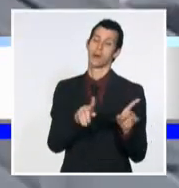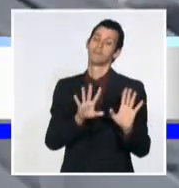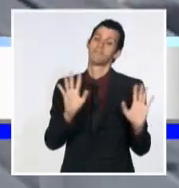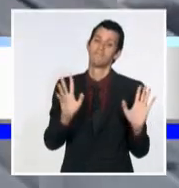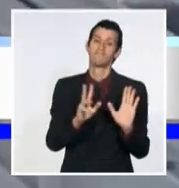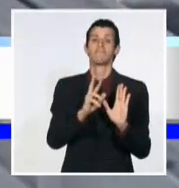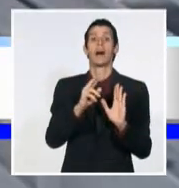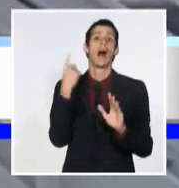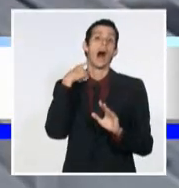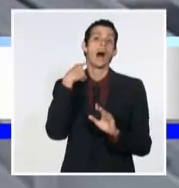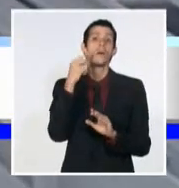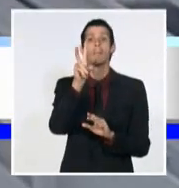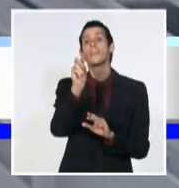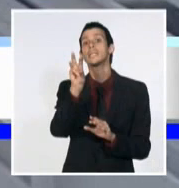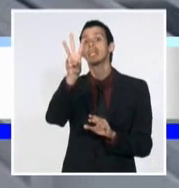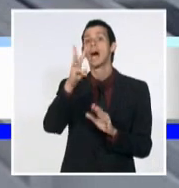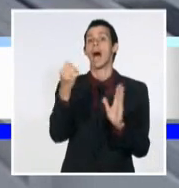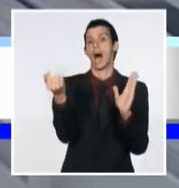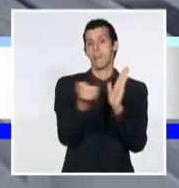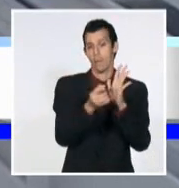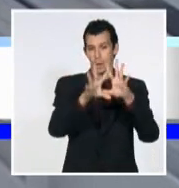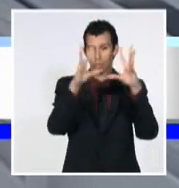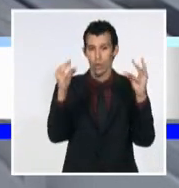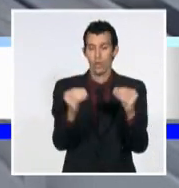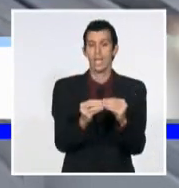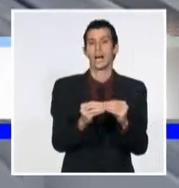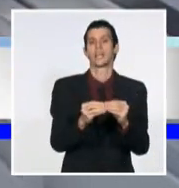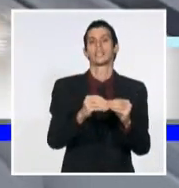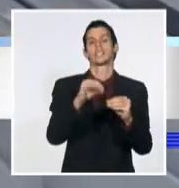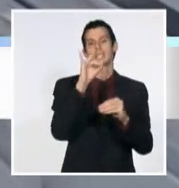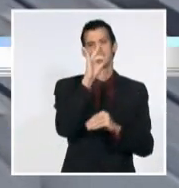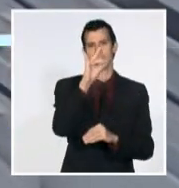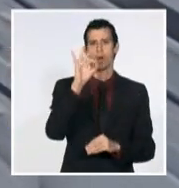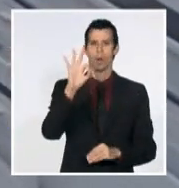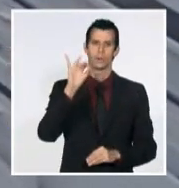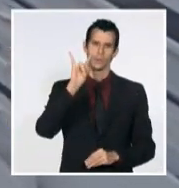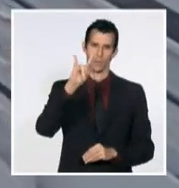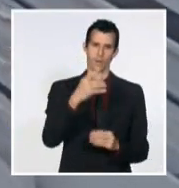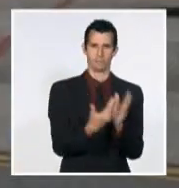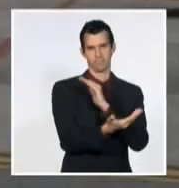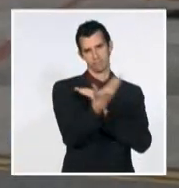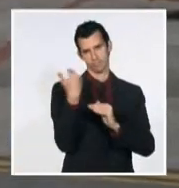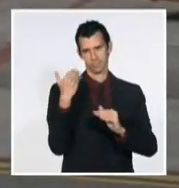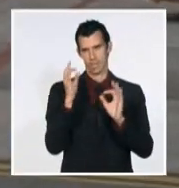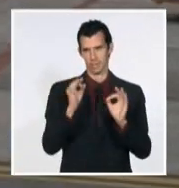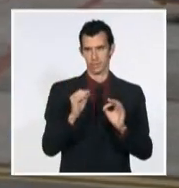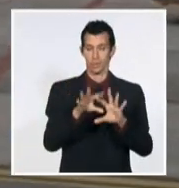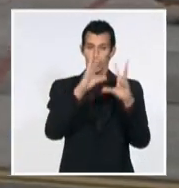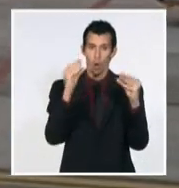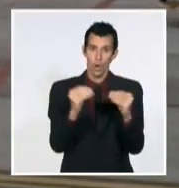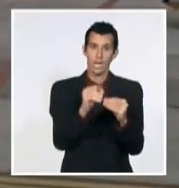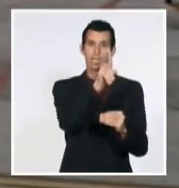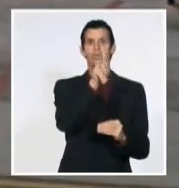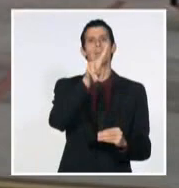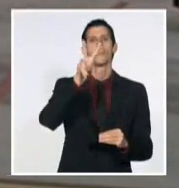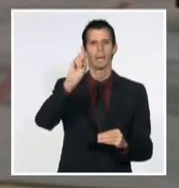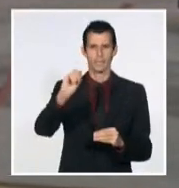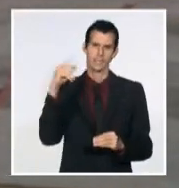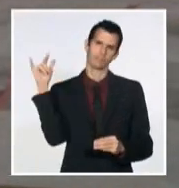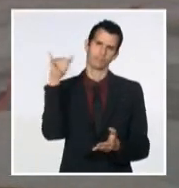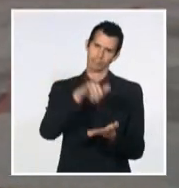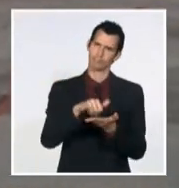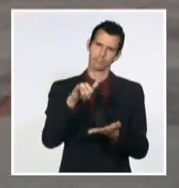son 789 las personas devueltas. Con este vuelo suman 120 los retornos del presente año, con